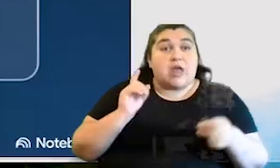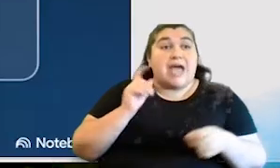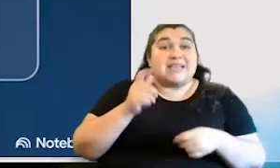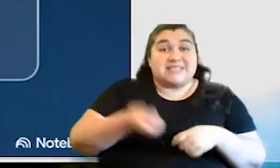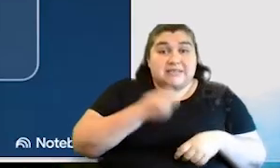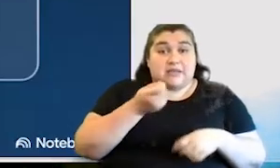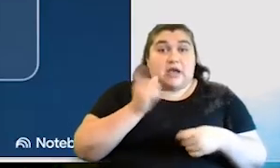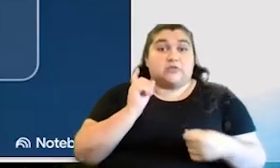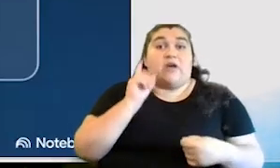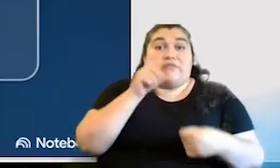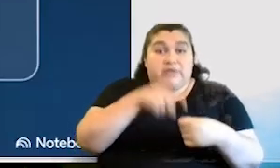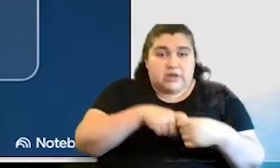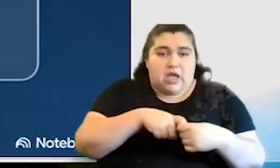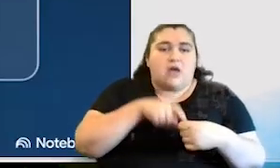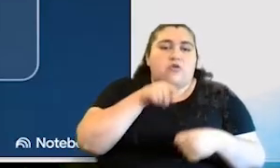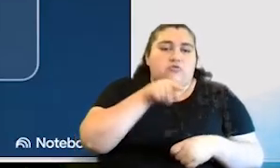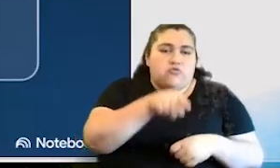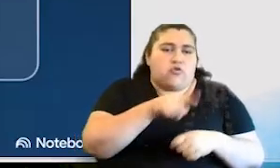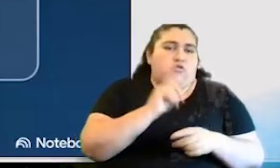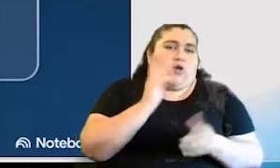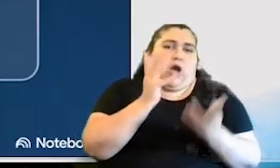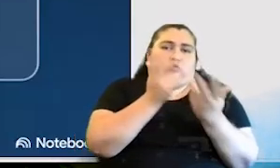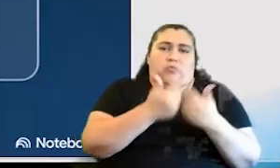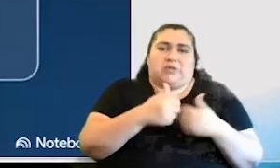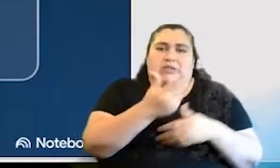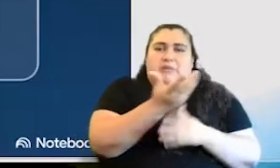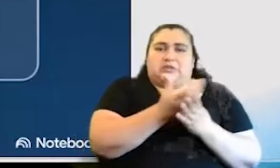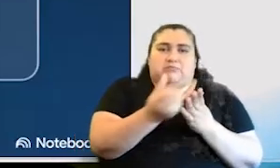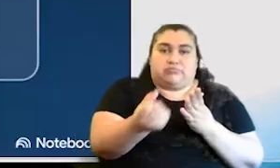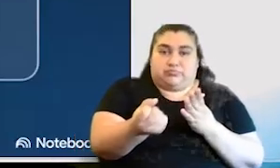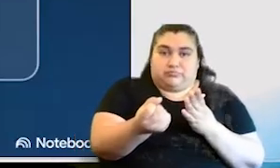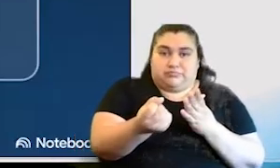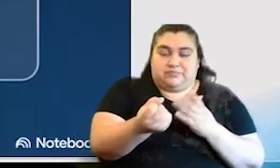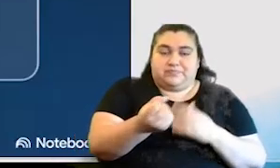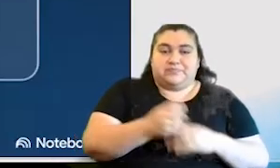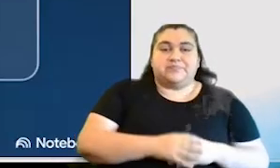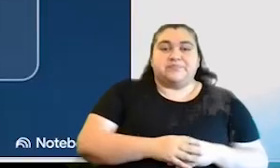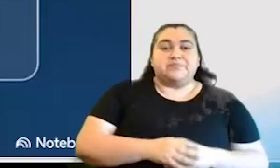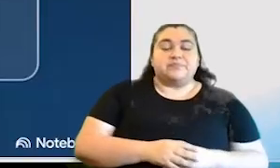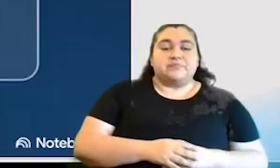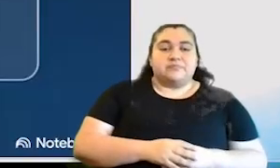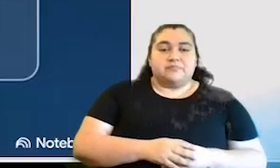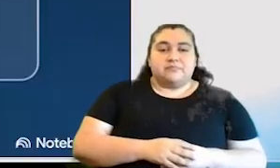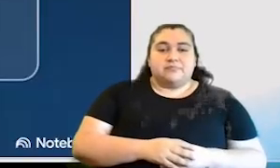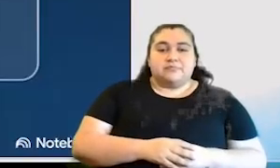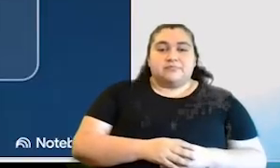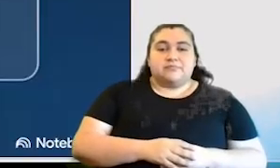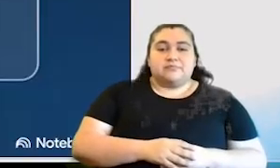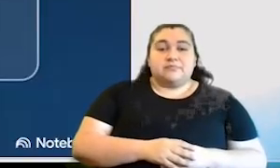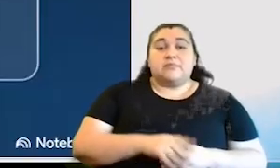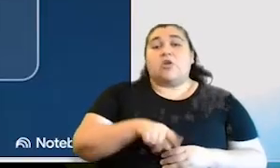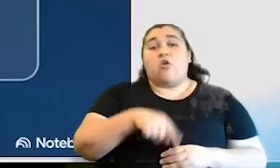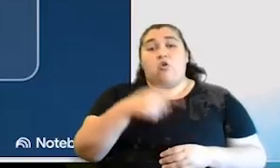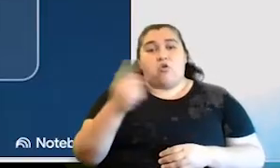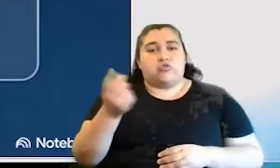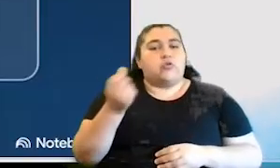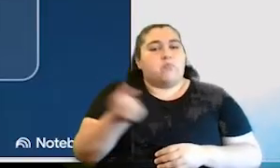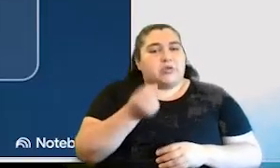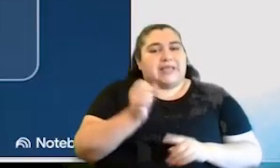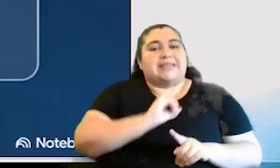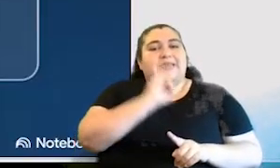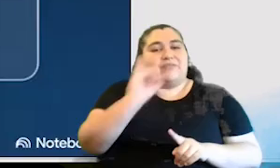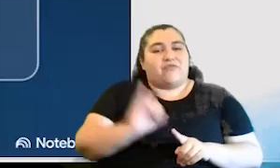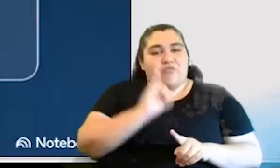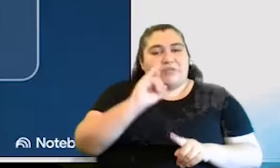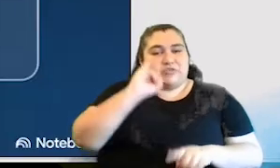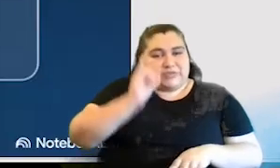algún sindicato, la cuota sindical se deduce de la liquidación del impuesto. Por otro lado, lo que sí tenemos que informar son los